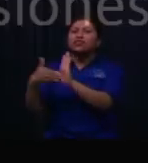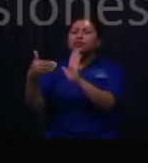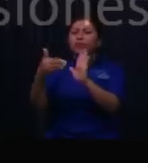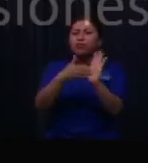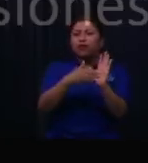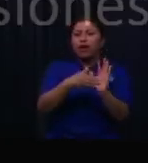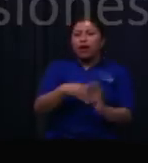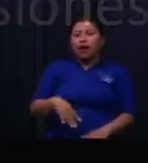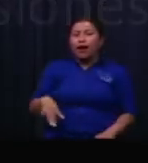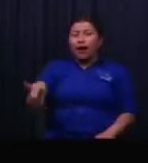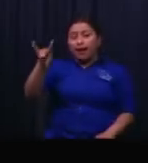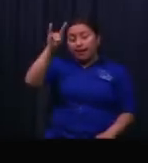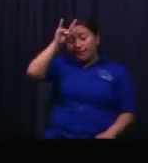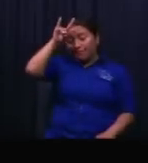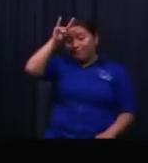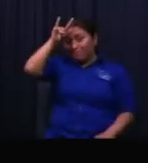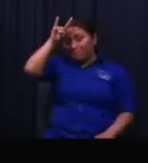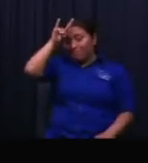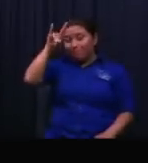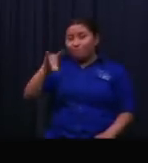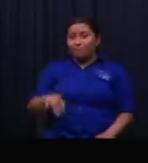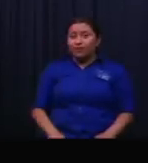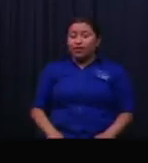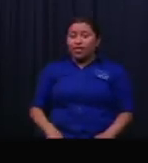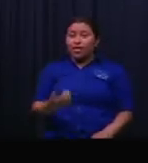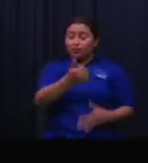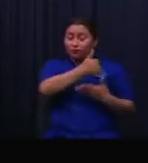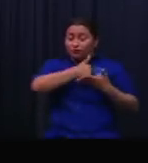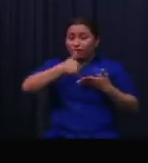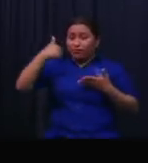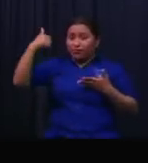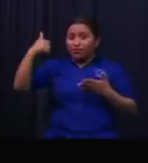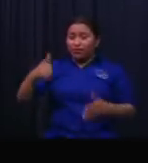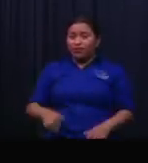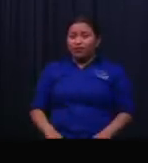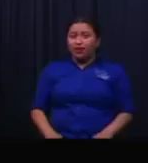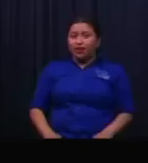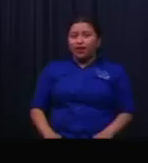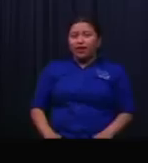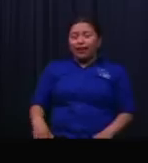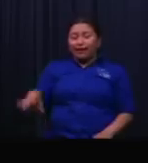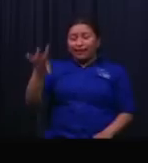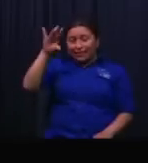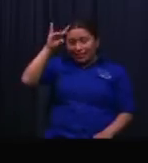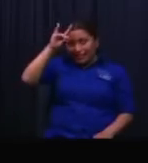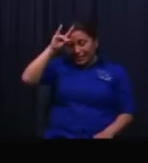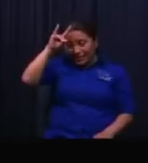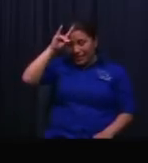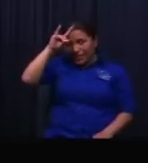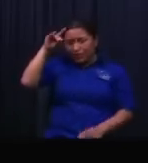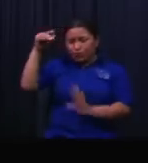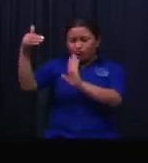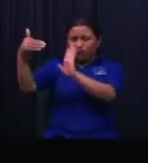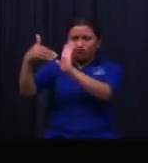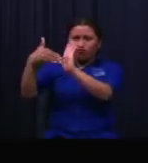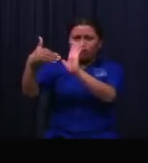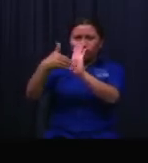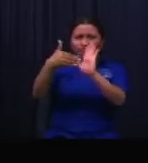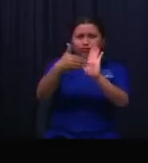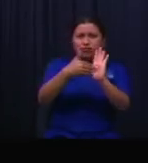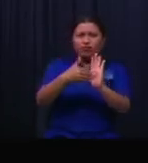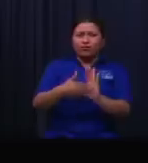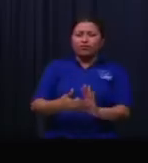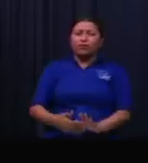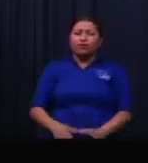El adversario de nuestras almas se opone, ¿verdad? El anticristo se opone a todo lo que es